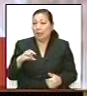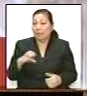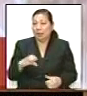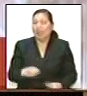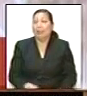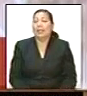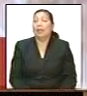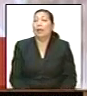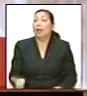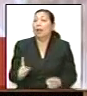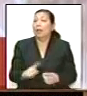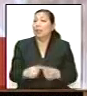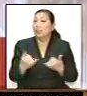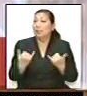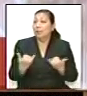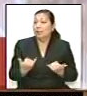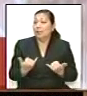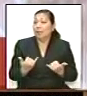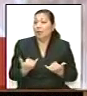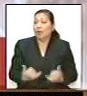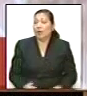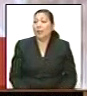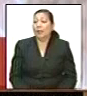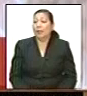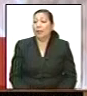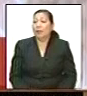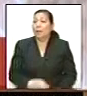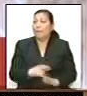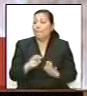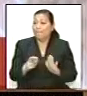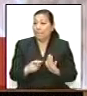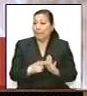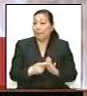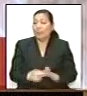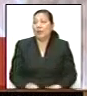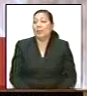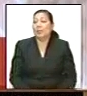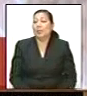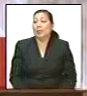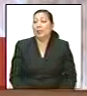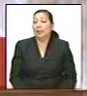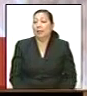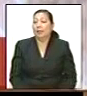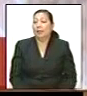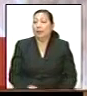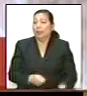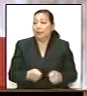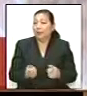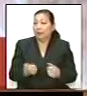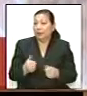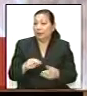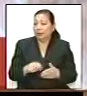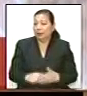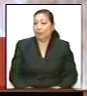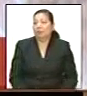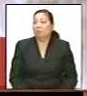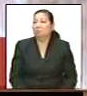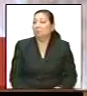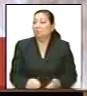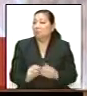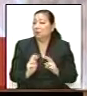hasta ahora la cooperación en la alianza y los proyectos de cooperación que se han manejado la vida del pacífico con los países